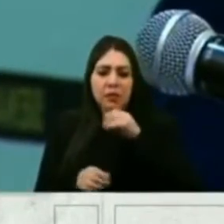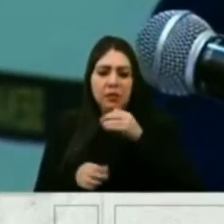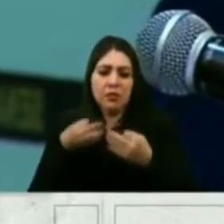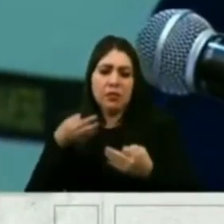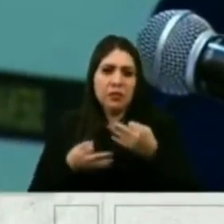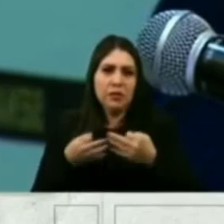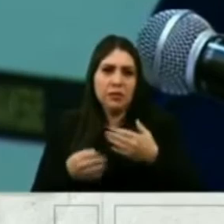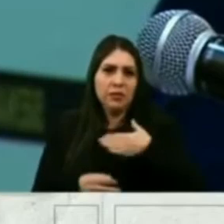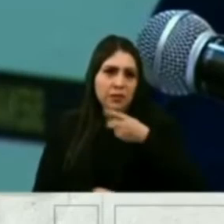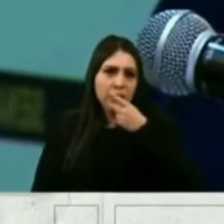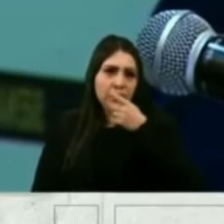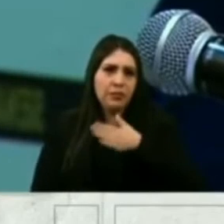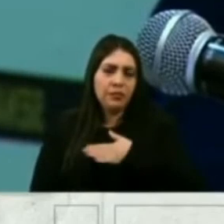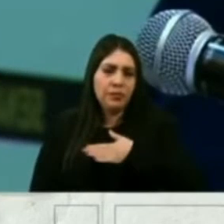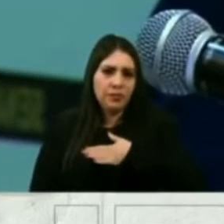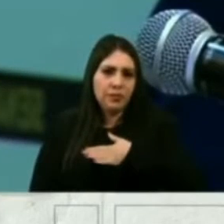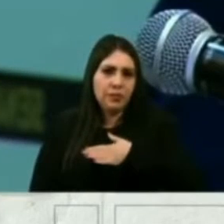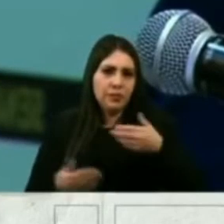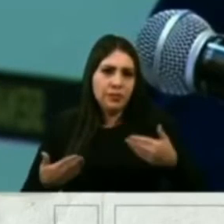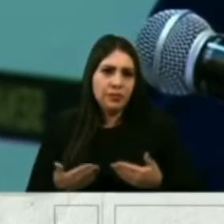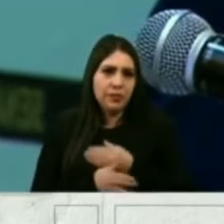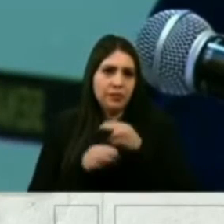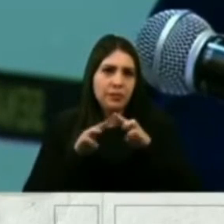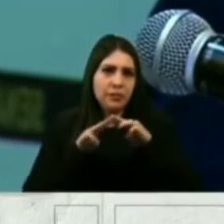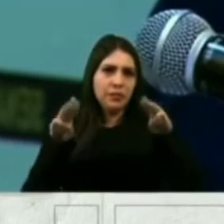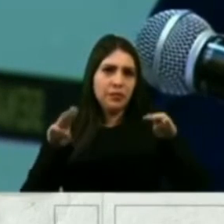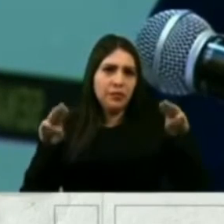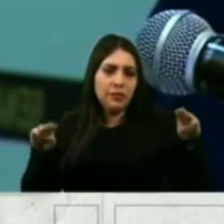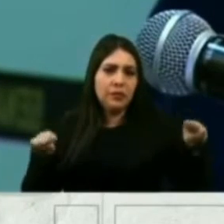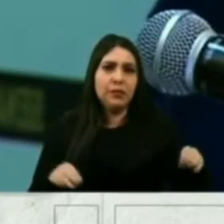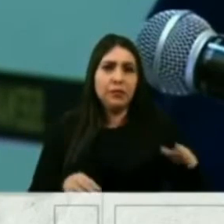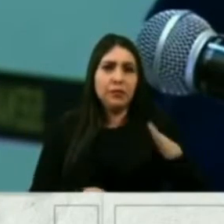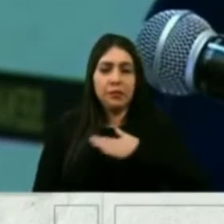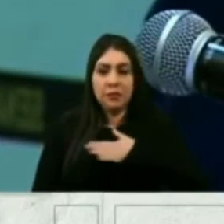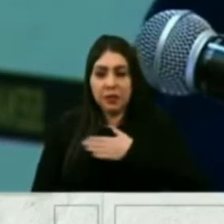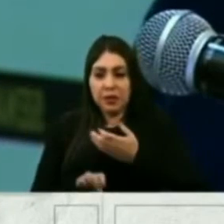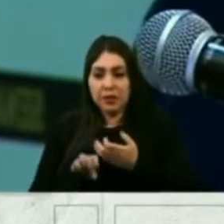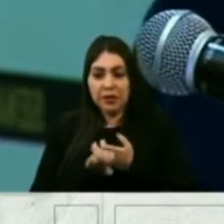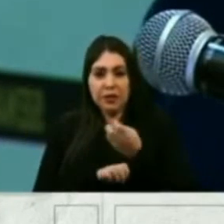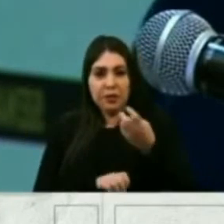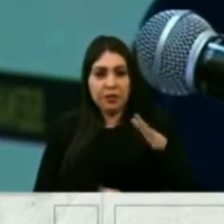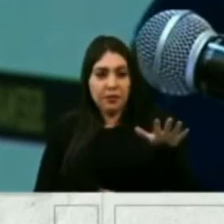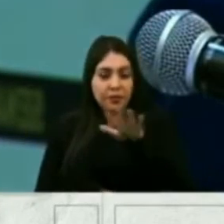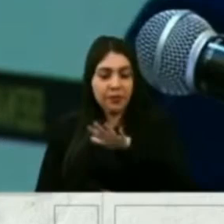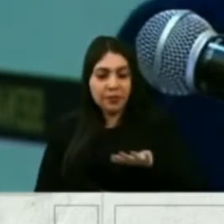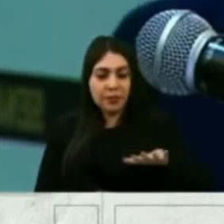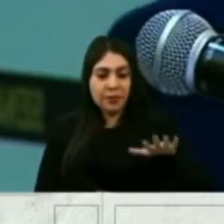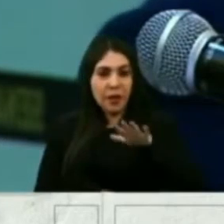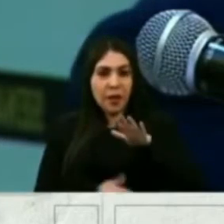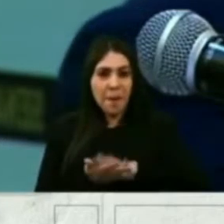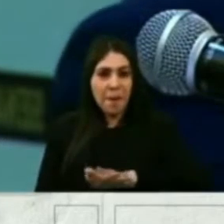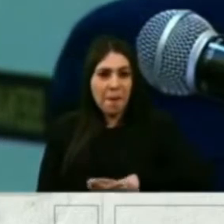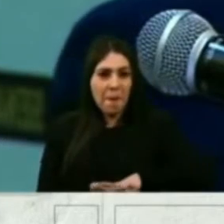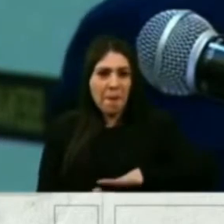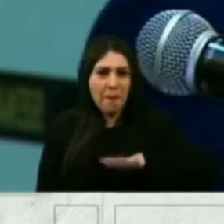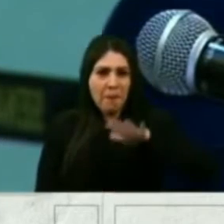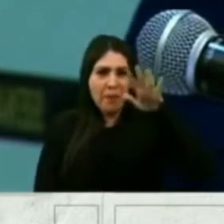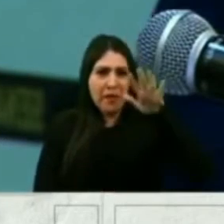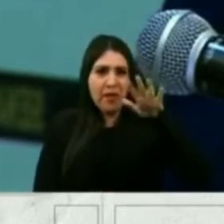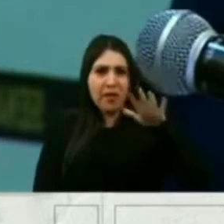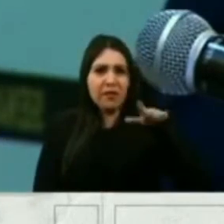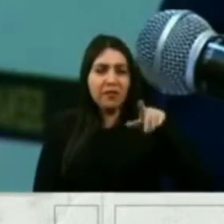Porque soy michoacano y en un tercio de mi estado el crimen organizado